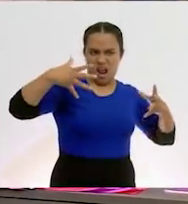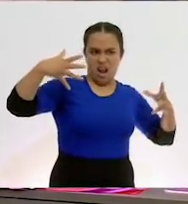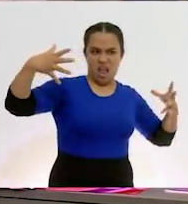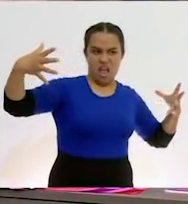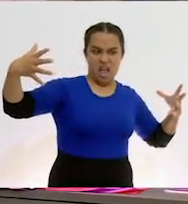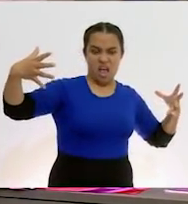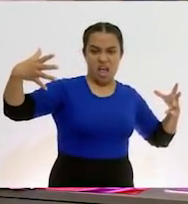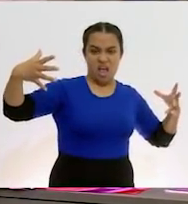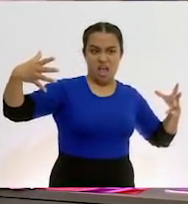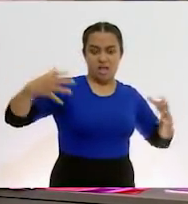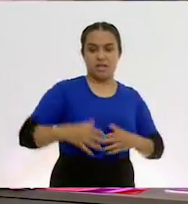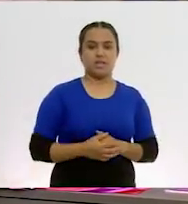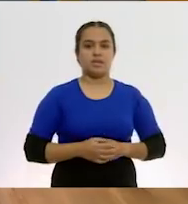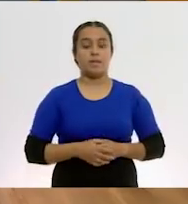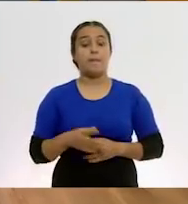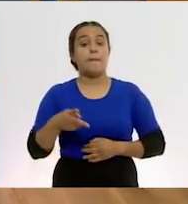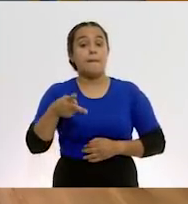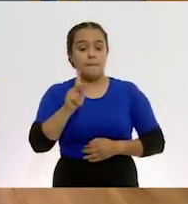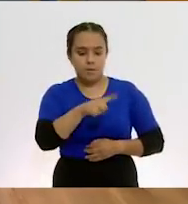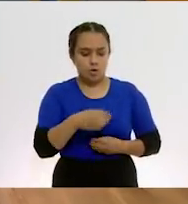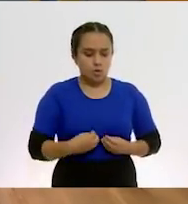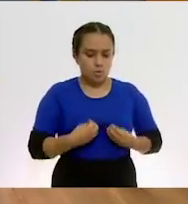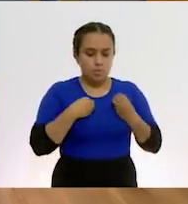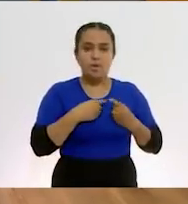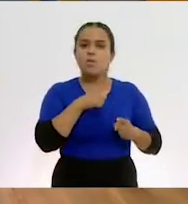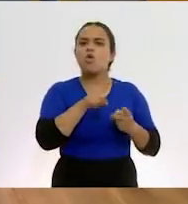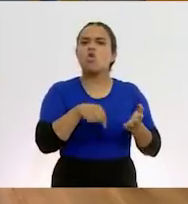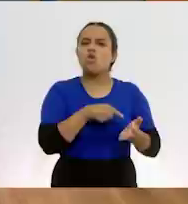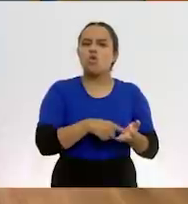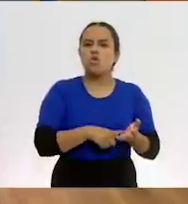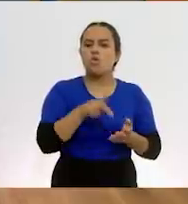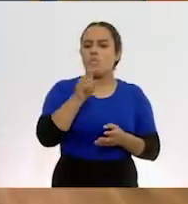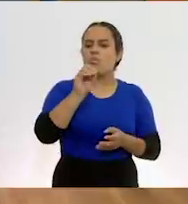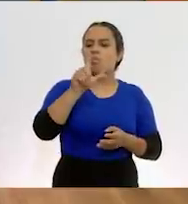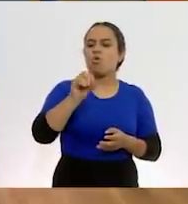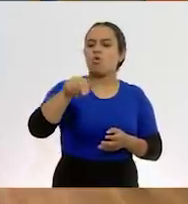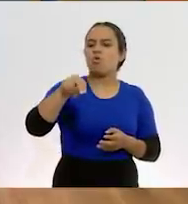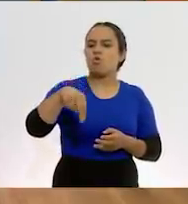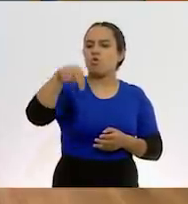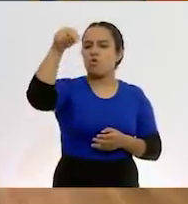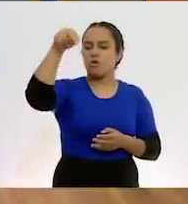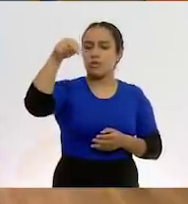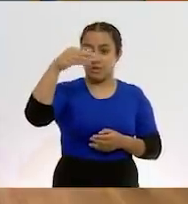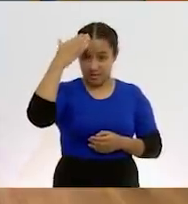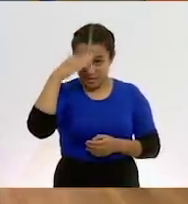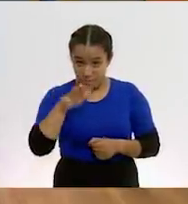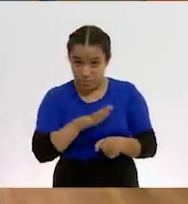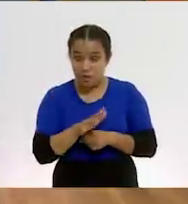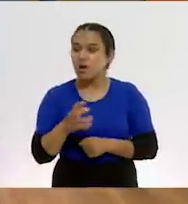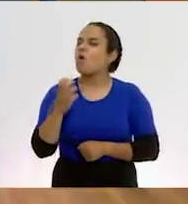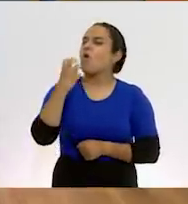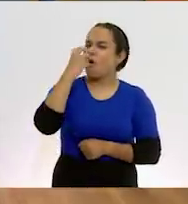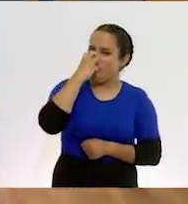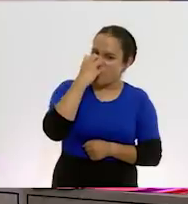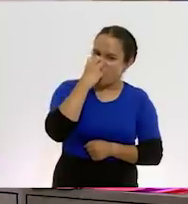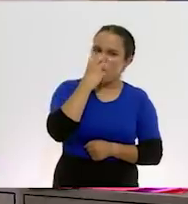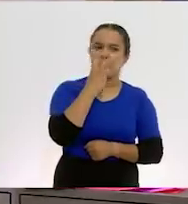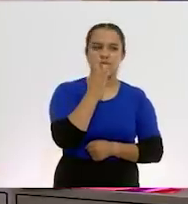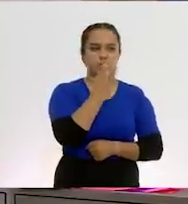pero hay de varios tipos. Incluso viven en el Polo Norte. Ya sé. ¿Cuál es? Un oso. ¡Un